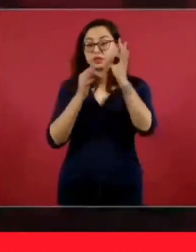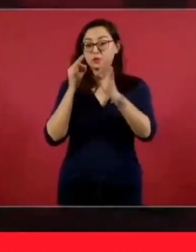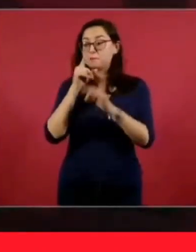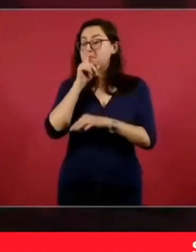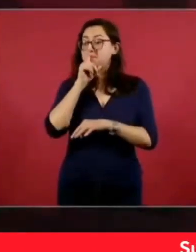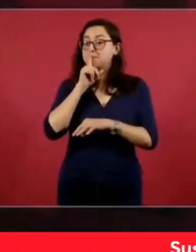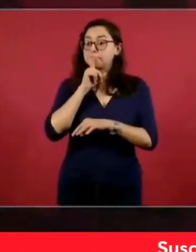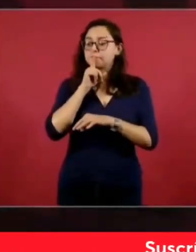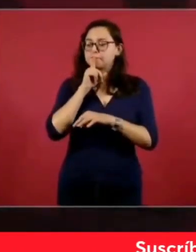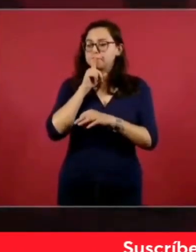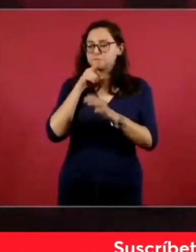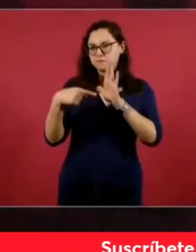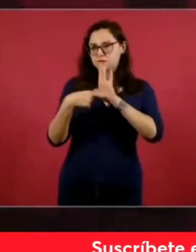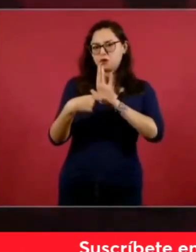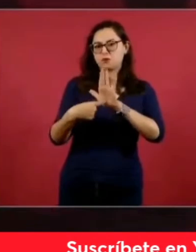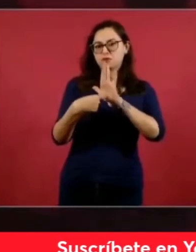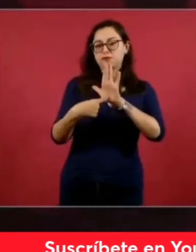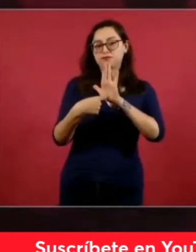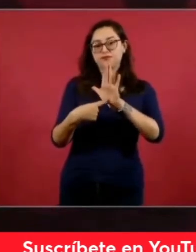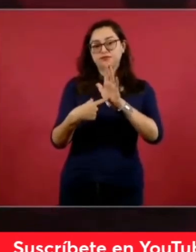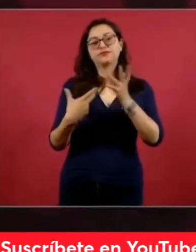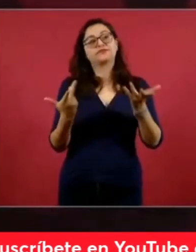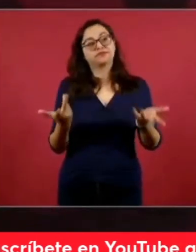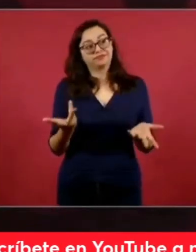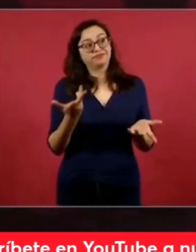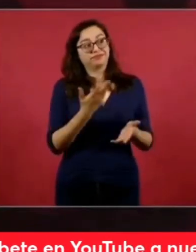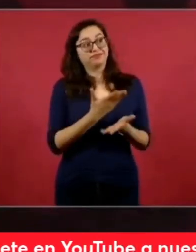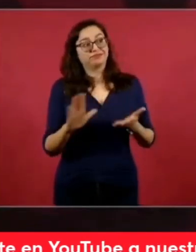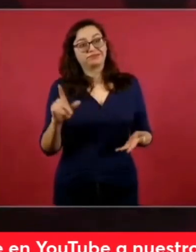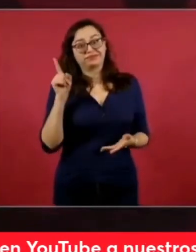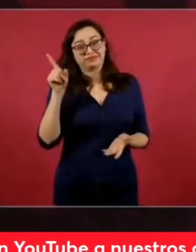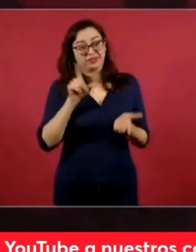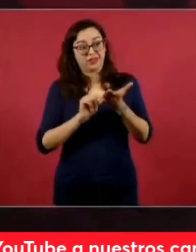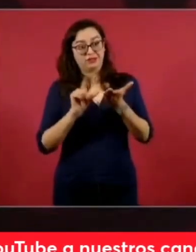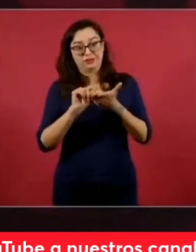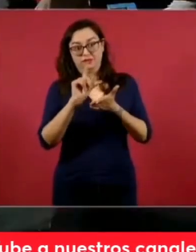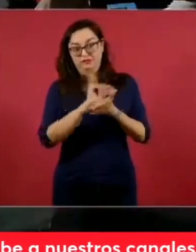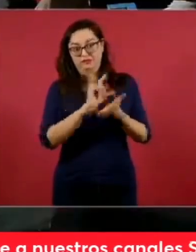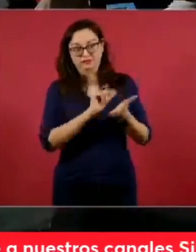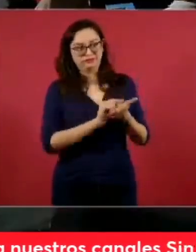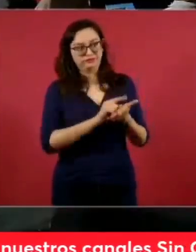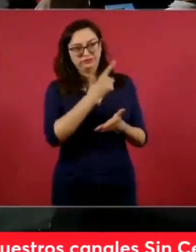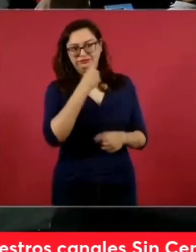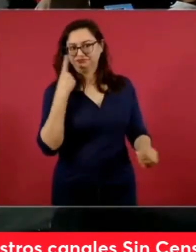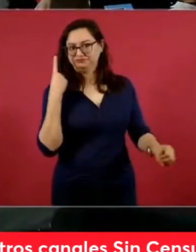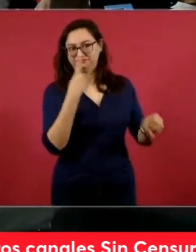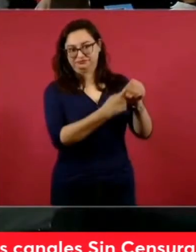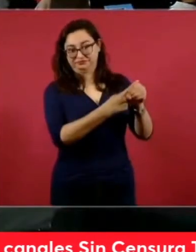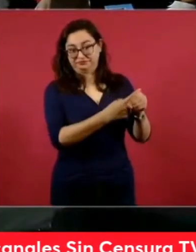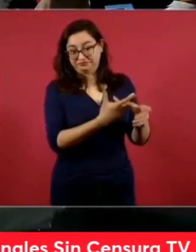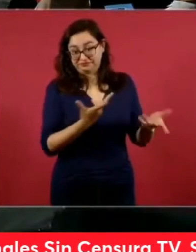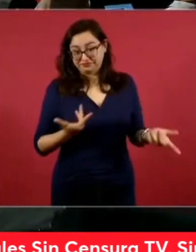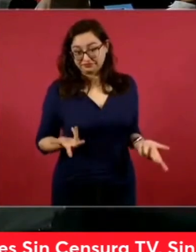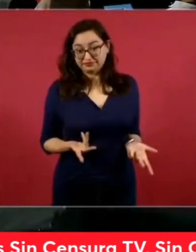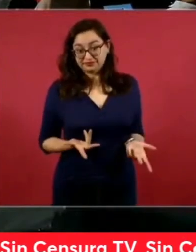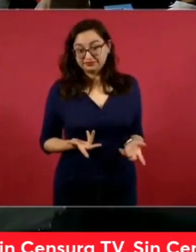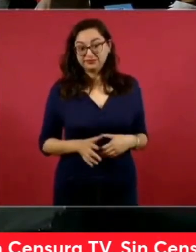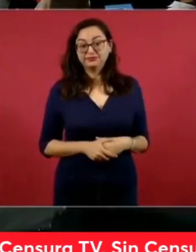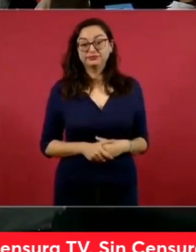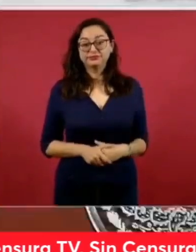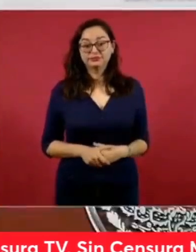El periodismo se caracterizaba en Estados Unidos por el manejo de la verdad,